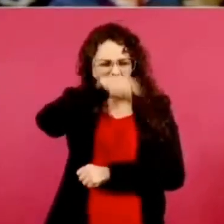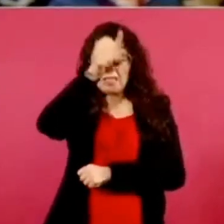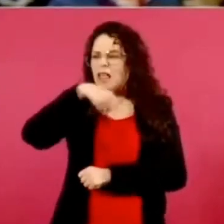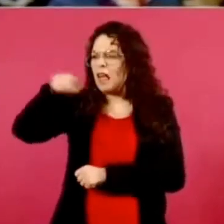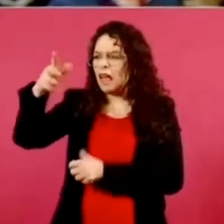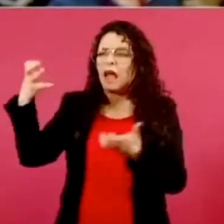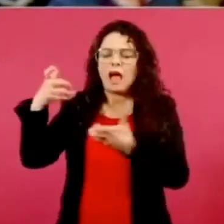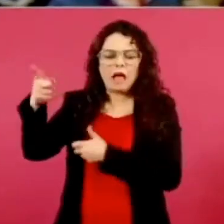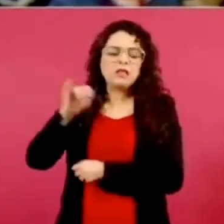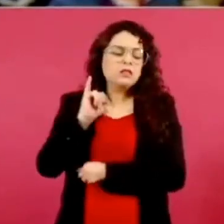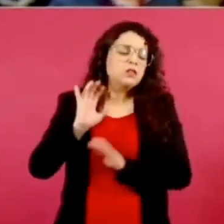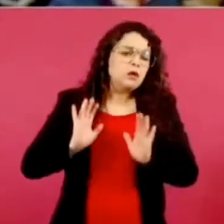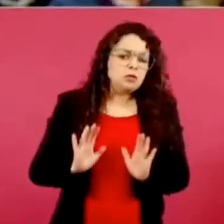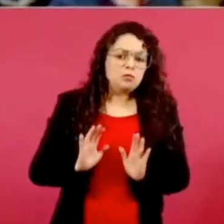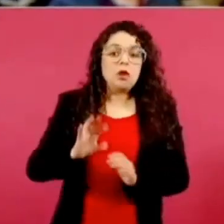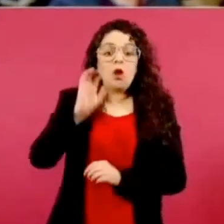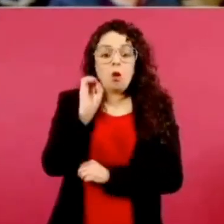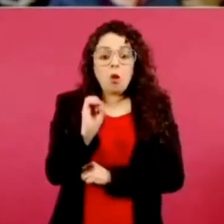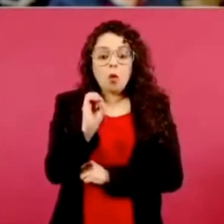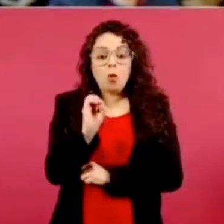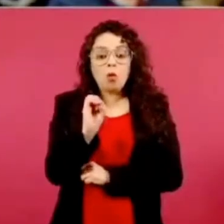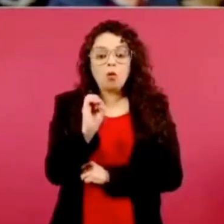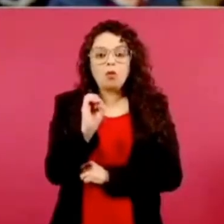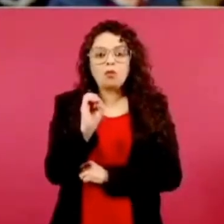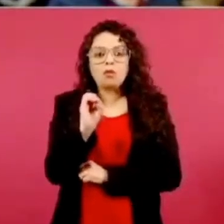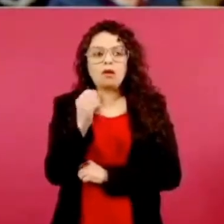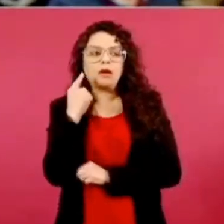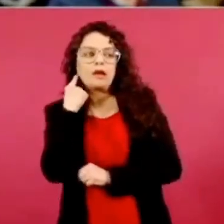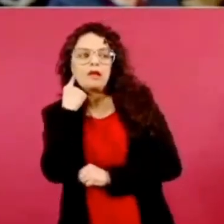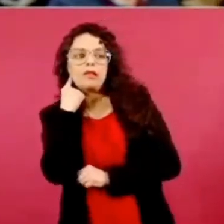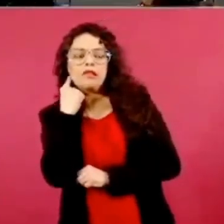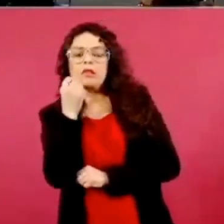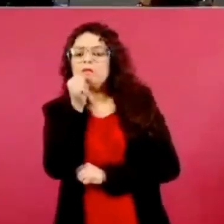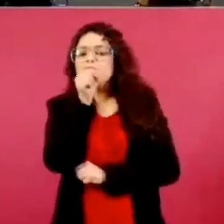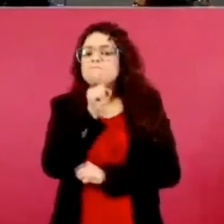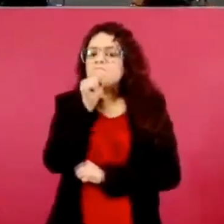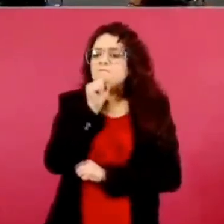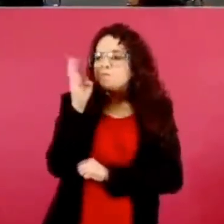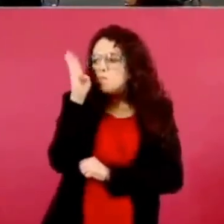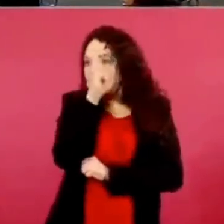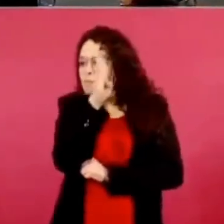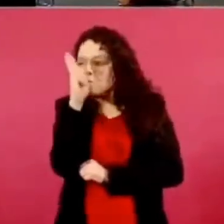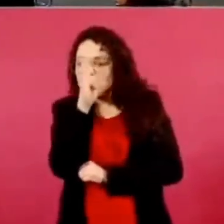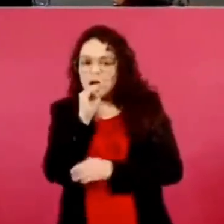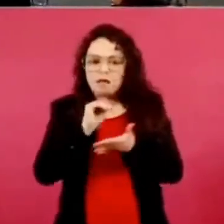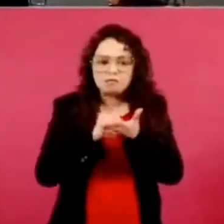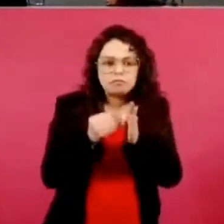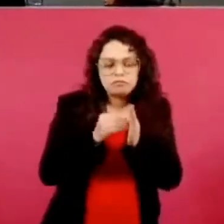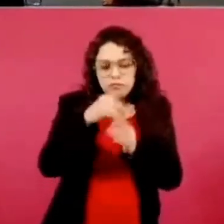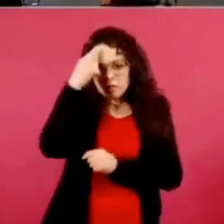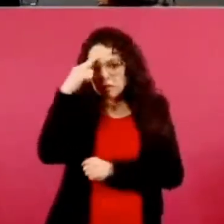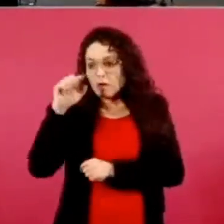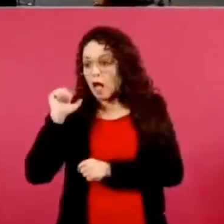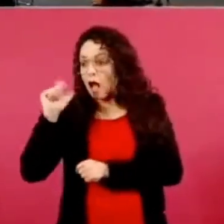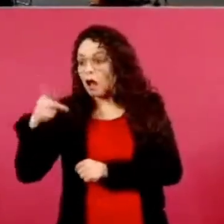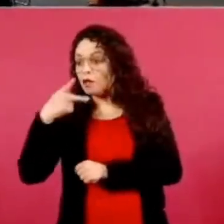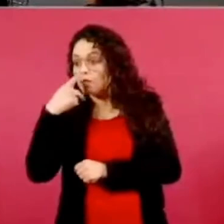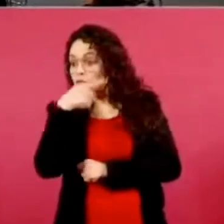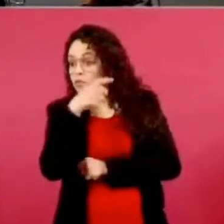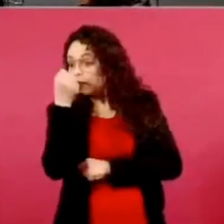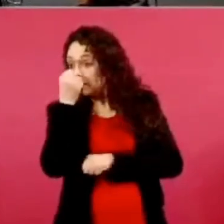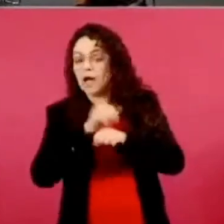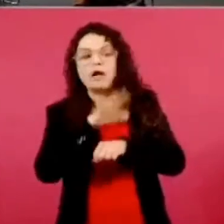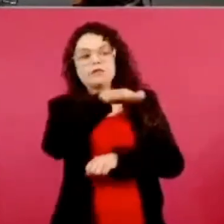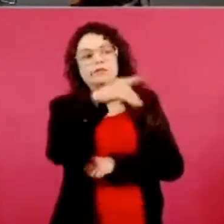que hacen funciones de orejas, obviamente porque andan cuidando las espaldas del secretario general de Acuerdos. Tenemos también,